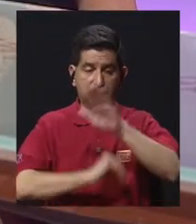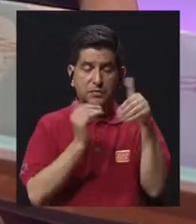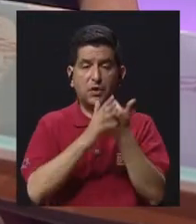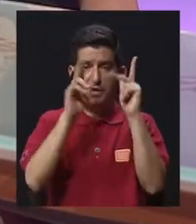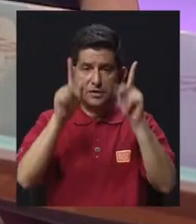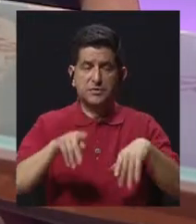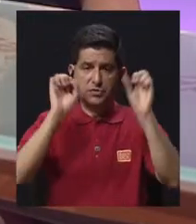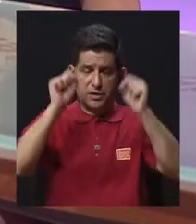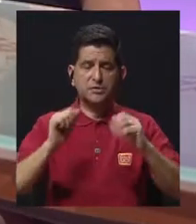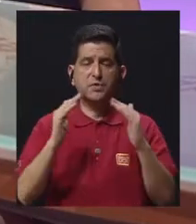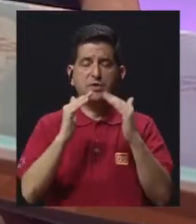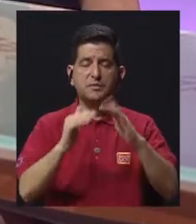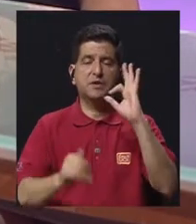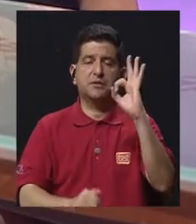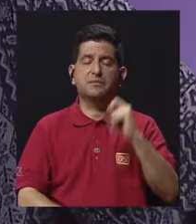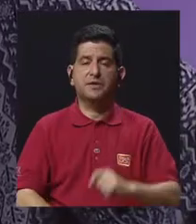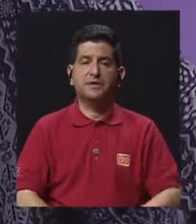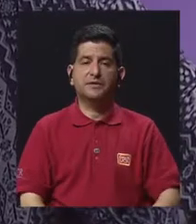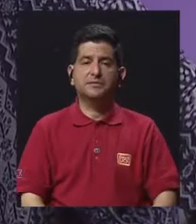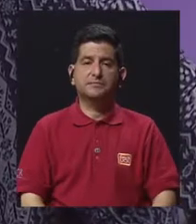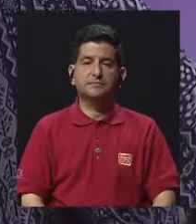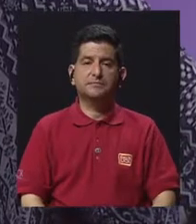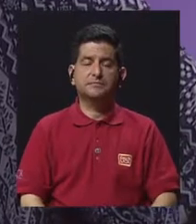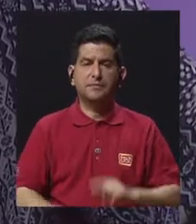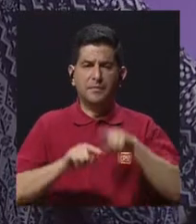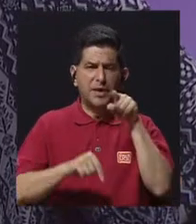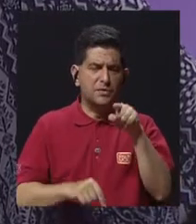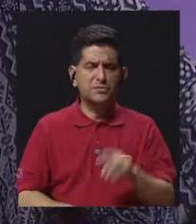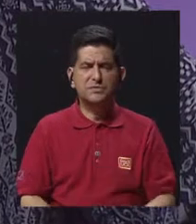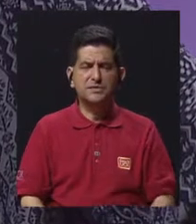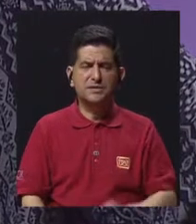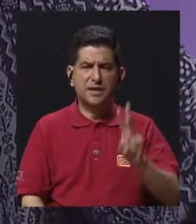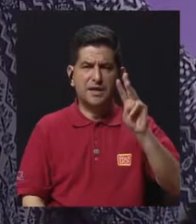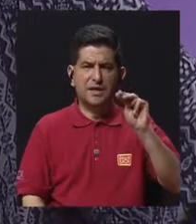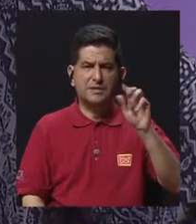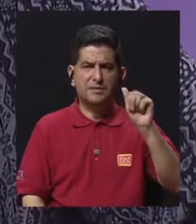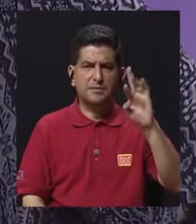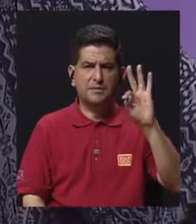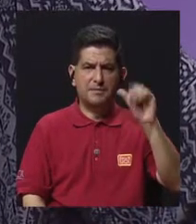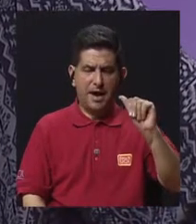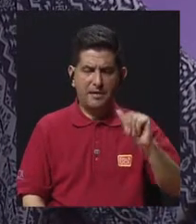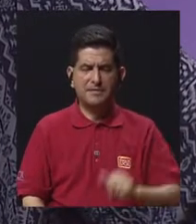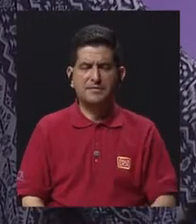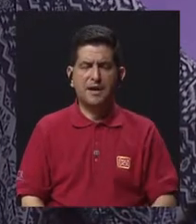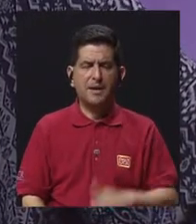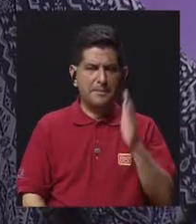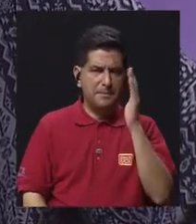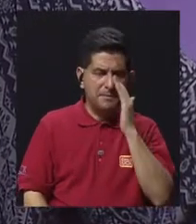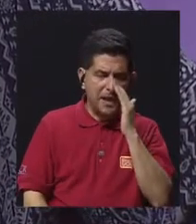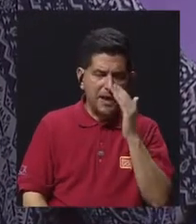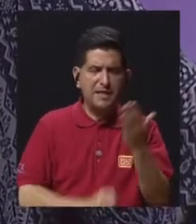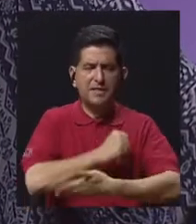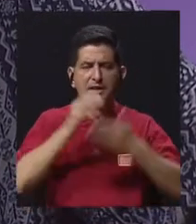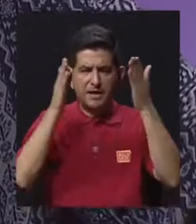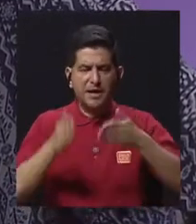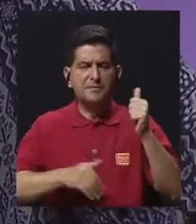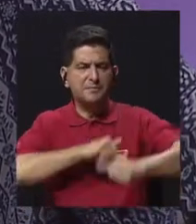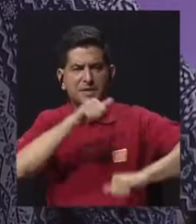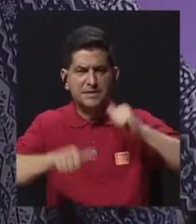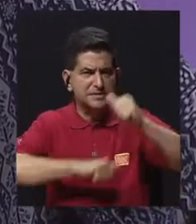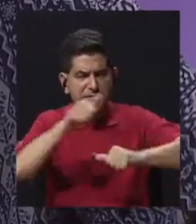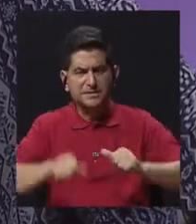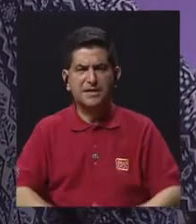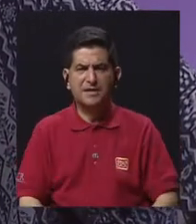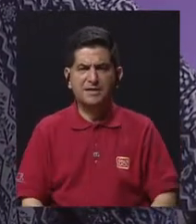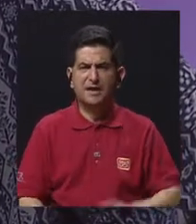todas podamos vivir bien. Para usted, Marta, también como madre, como campesina, luchadora,